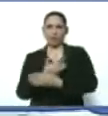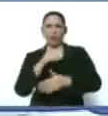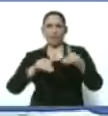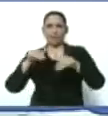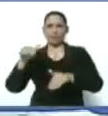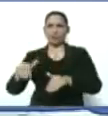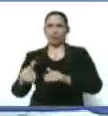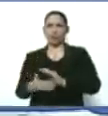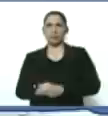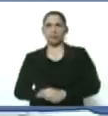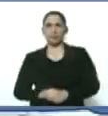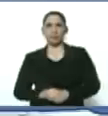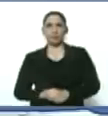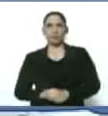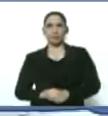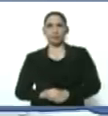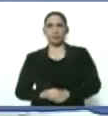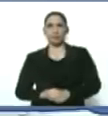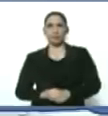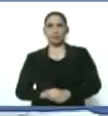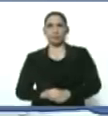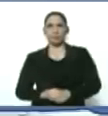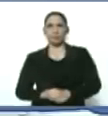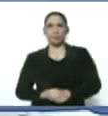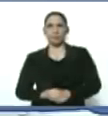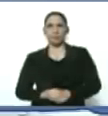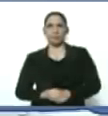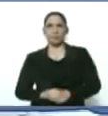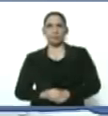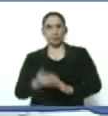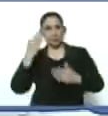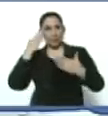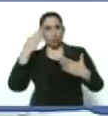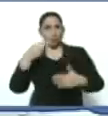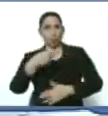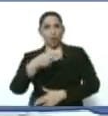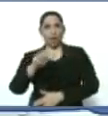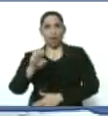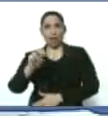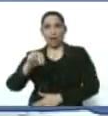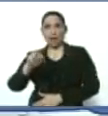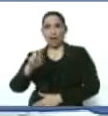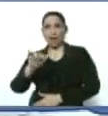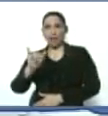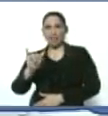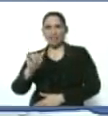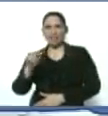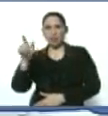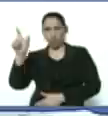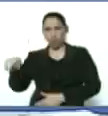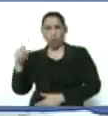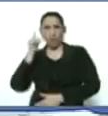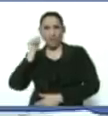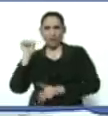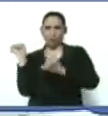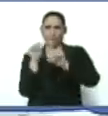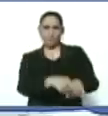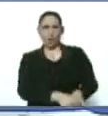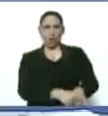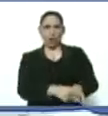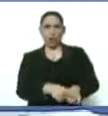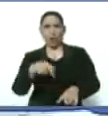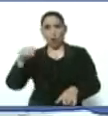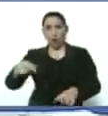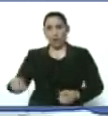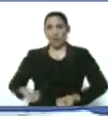Coleto con Henry Falcón. Mis saludos, Henry Falcón. Bueno, fíjense ustedes, ella hoy va a entregar,